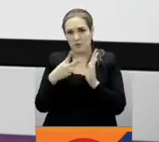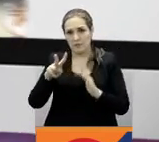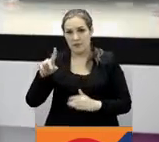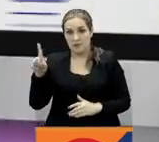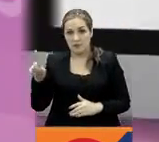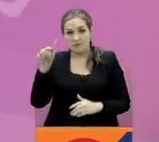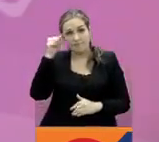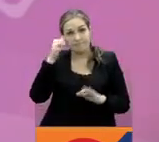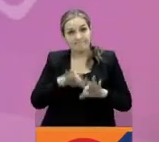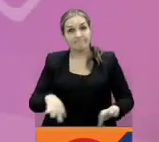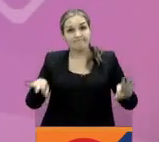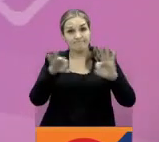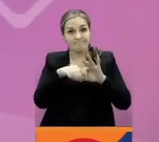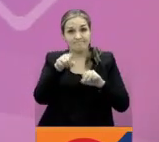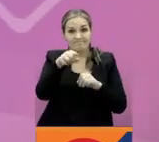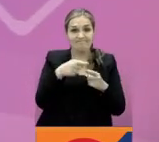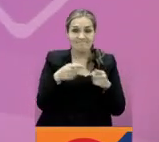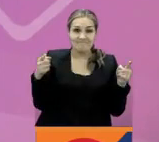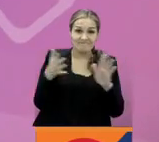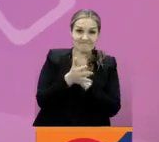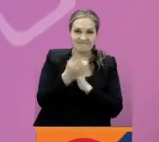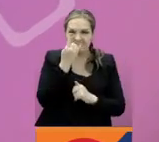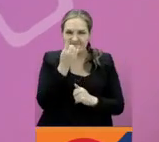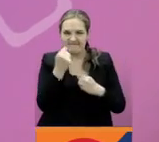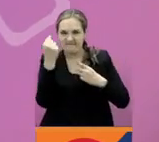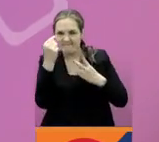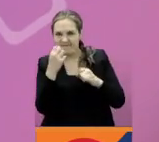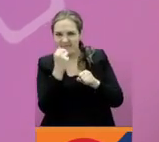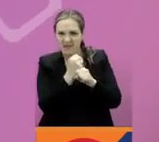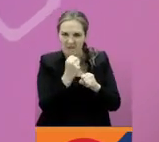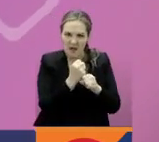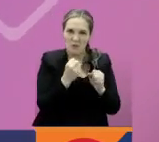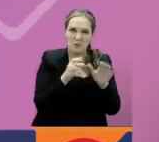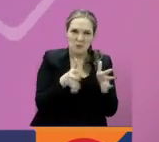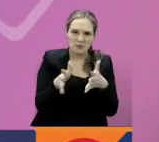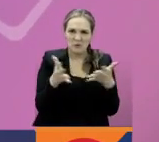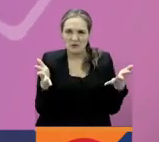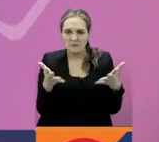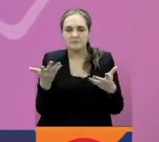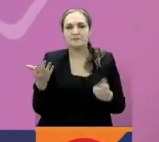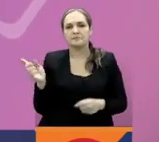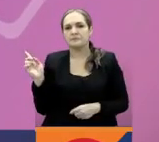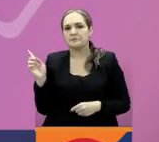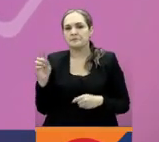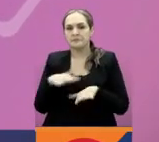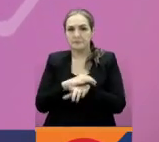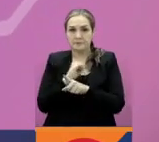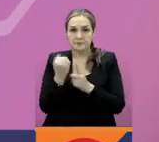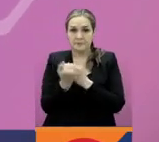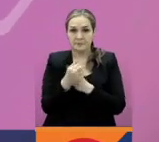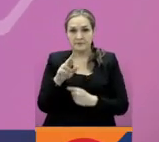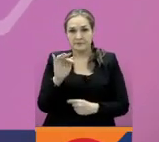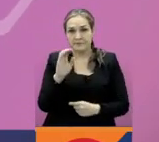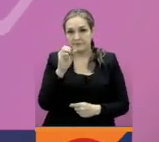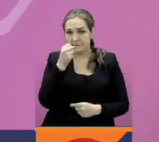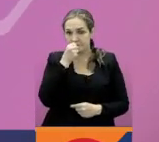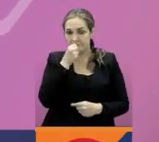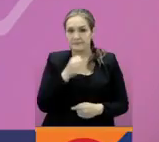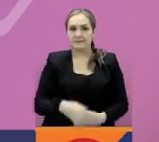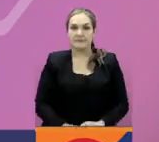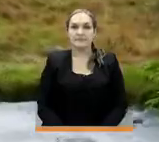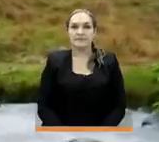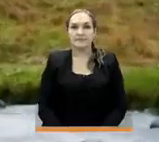muy importante, si quieres seguir informado 24/7, nos encuentra en todas nuestras redes sociales como RTVC